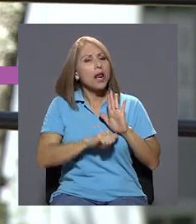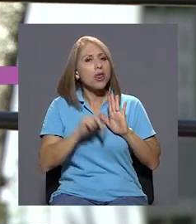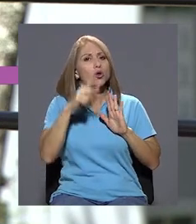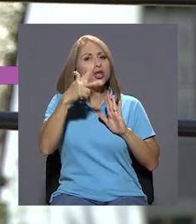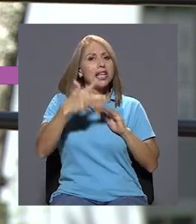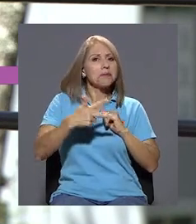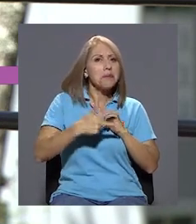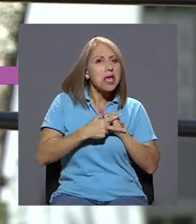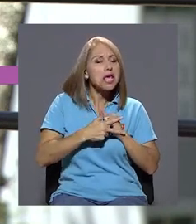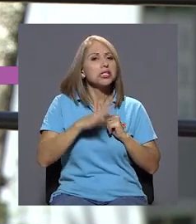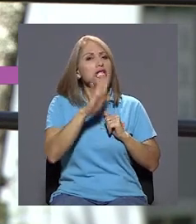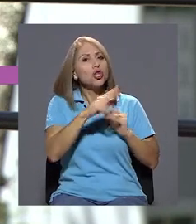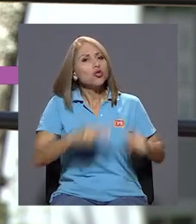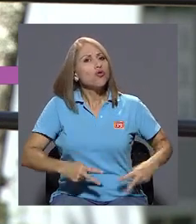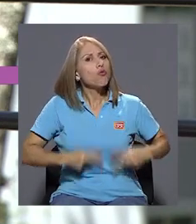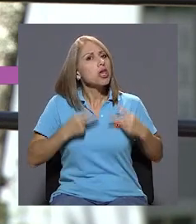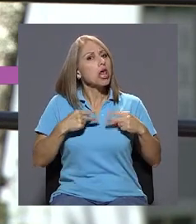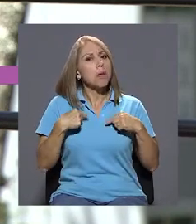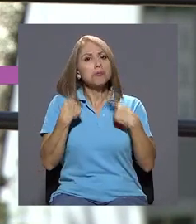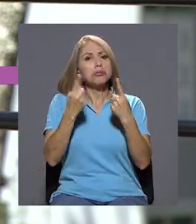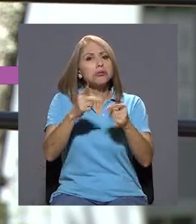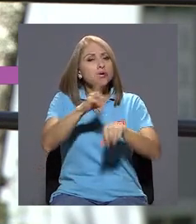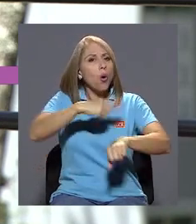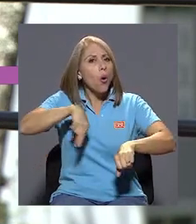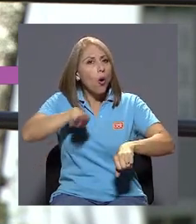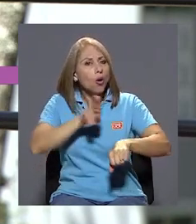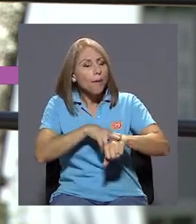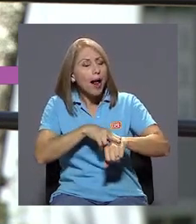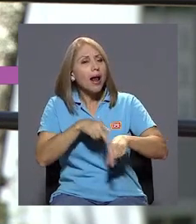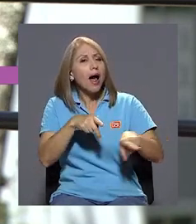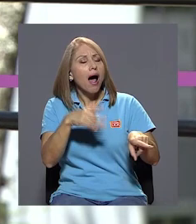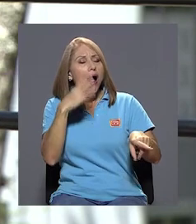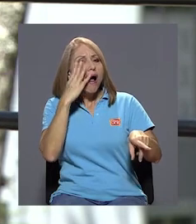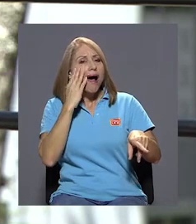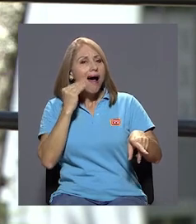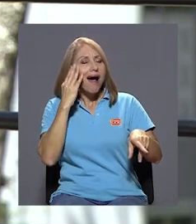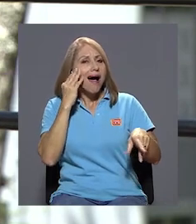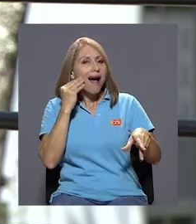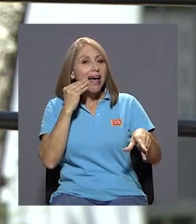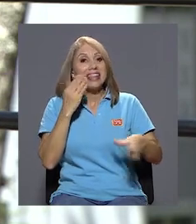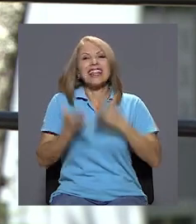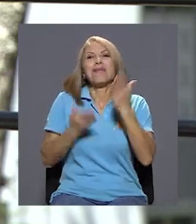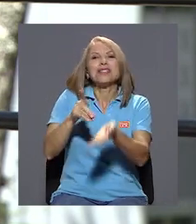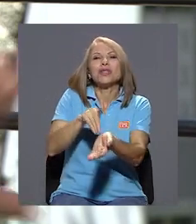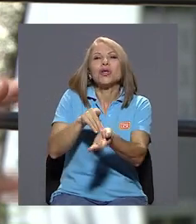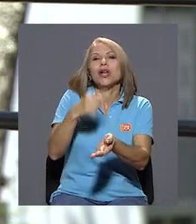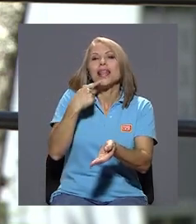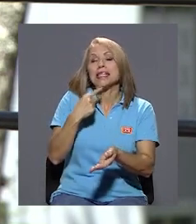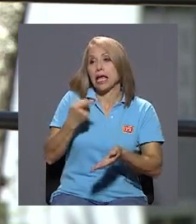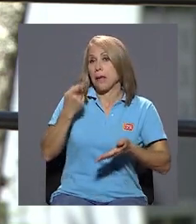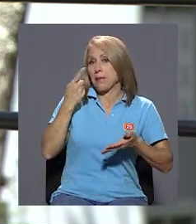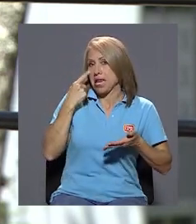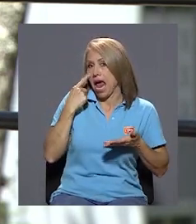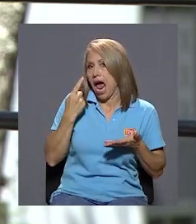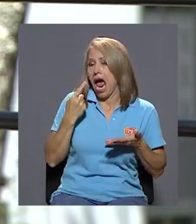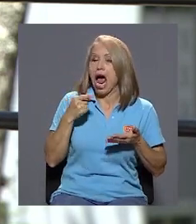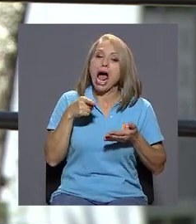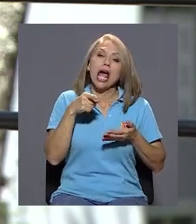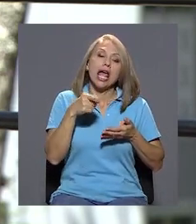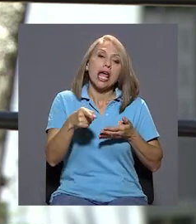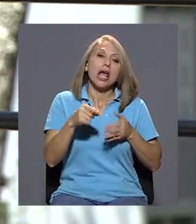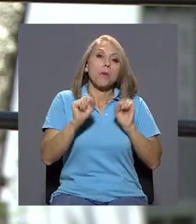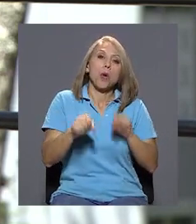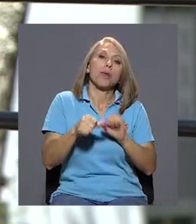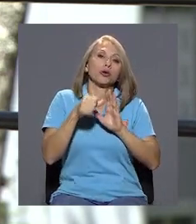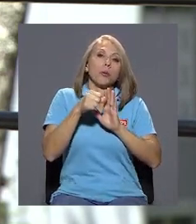del corazón, que realiza su vida normal, ya por más que usted, el doctor, le diga, mira, es que aquí tenemos